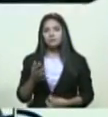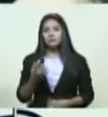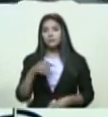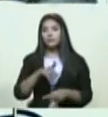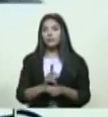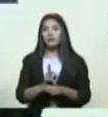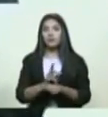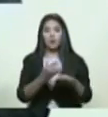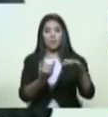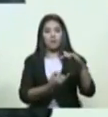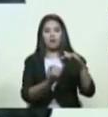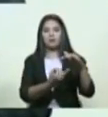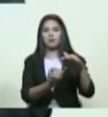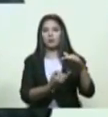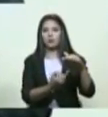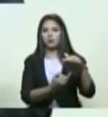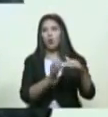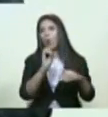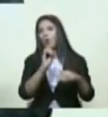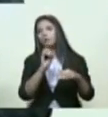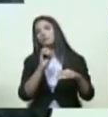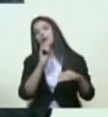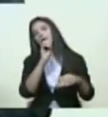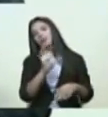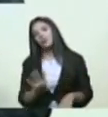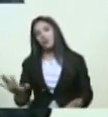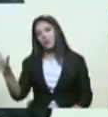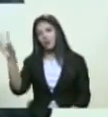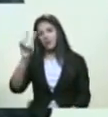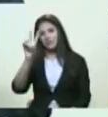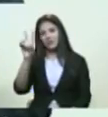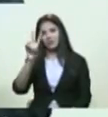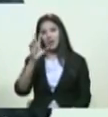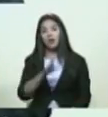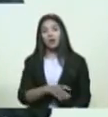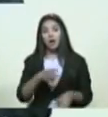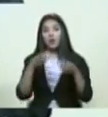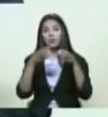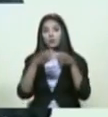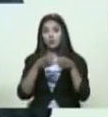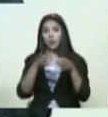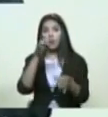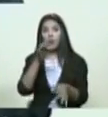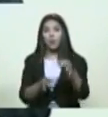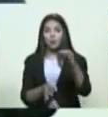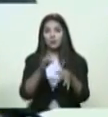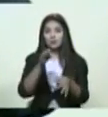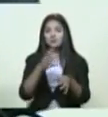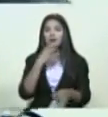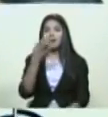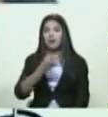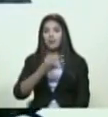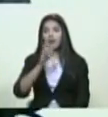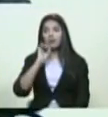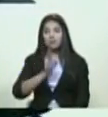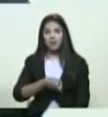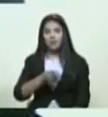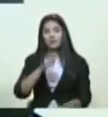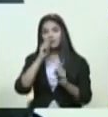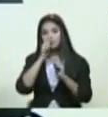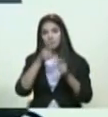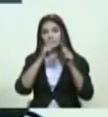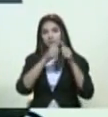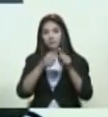la institución, sino para la nación venezolana. La Comisión para la Justicia y la Verdad debe restablecer,